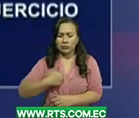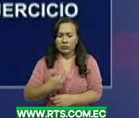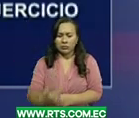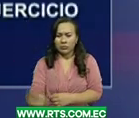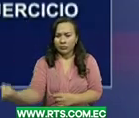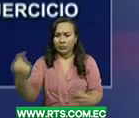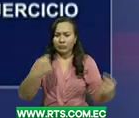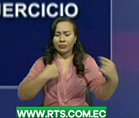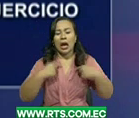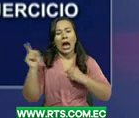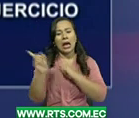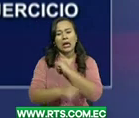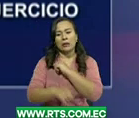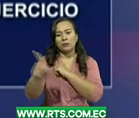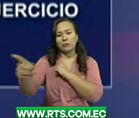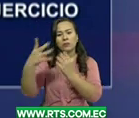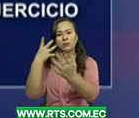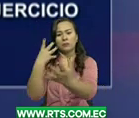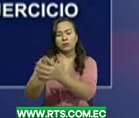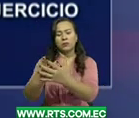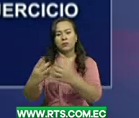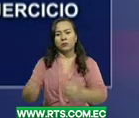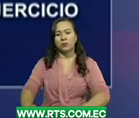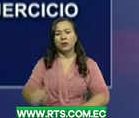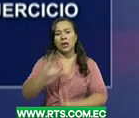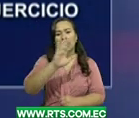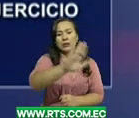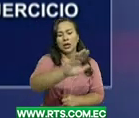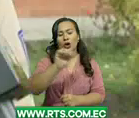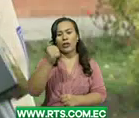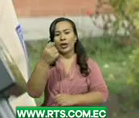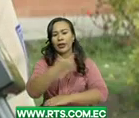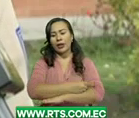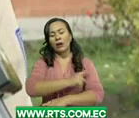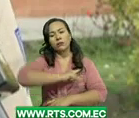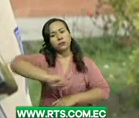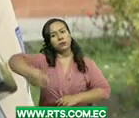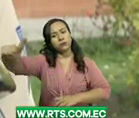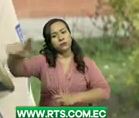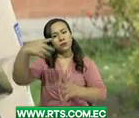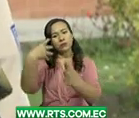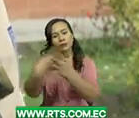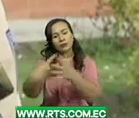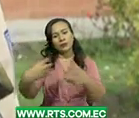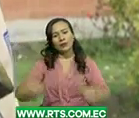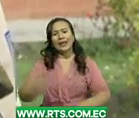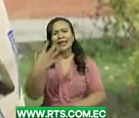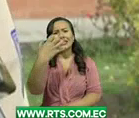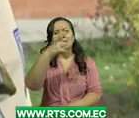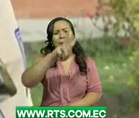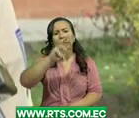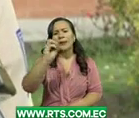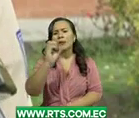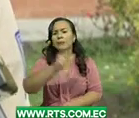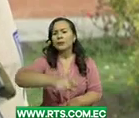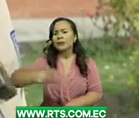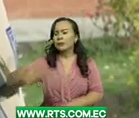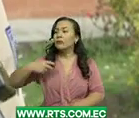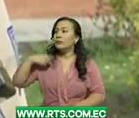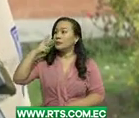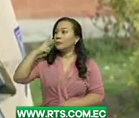será sancionada con privación de libertad de 5 a 10 días. Es un aproximado de 15 a 20 personas que se ve ahí en el